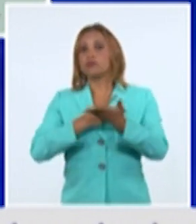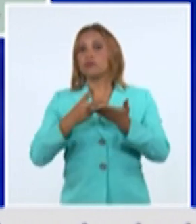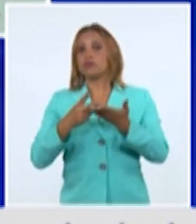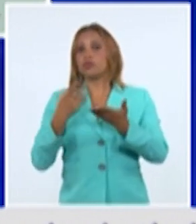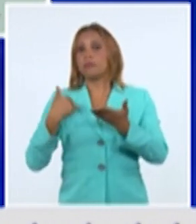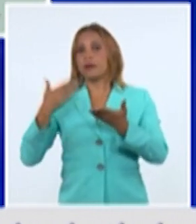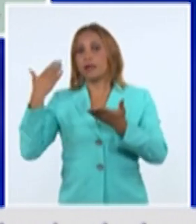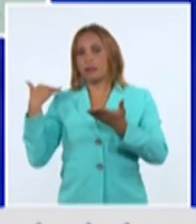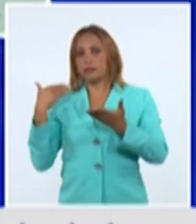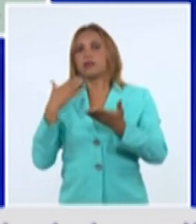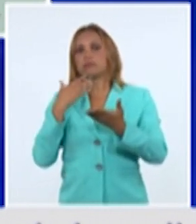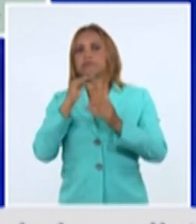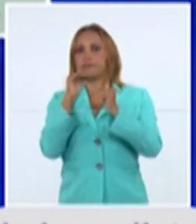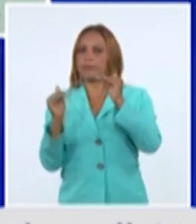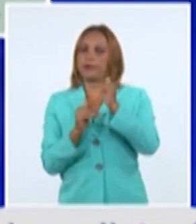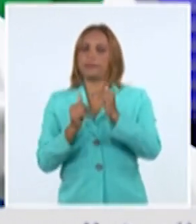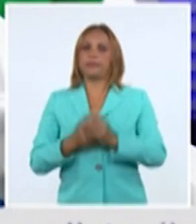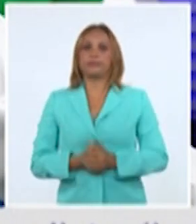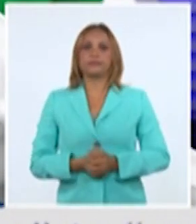15 días.